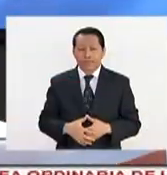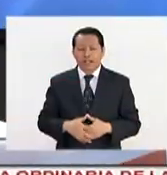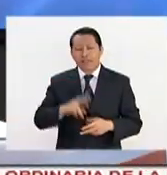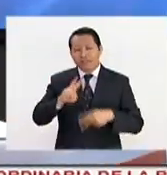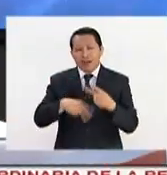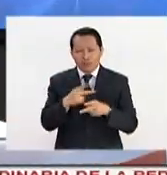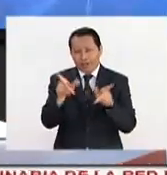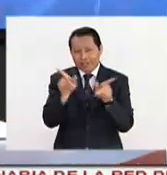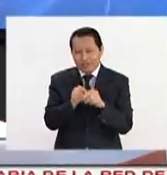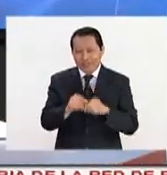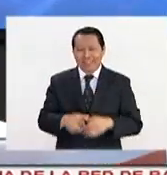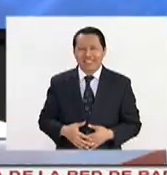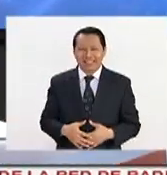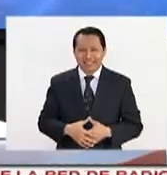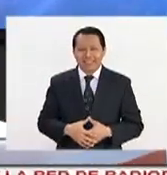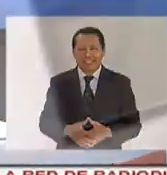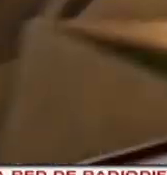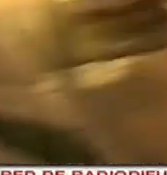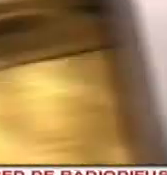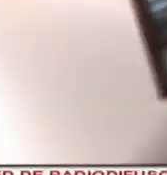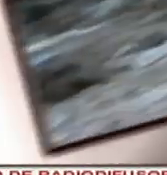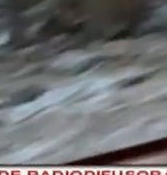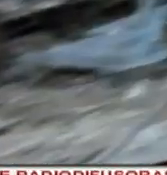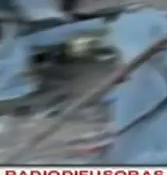Vamos a nuestro resumen.